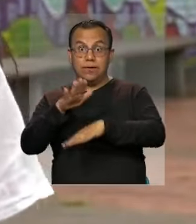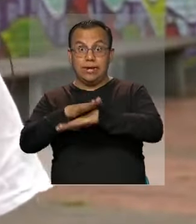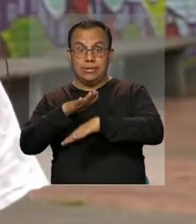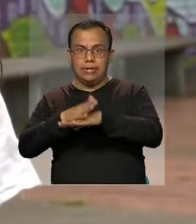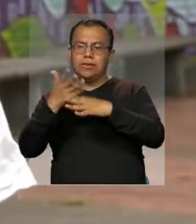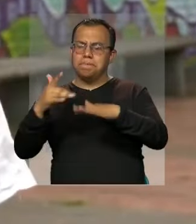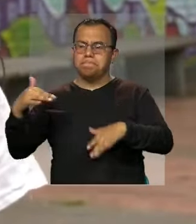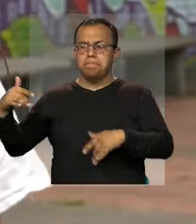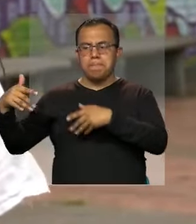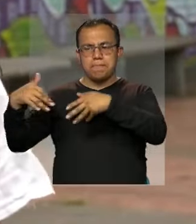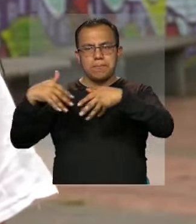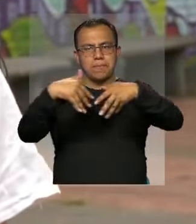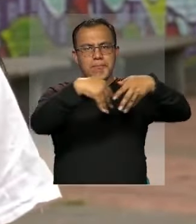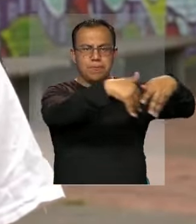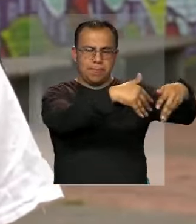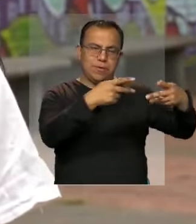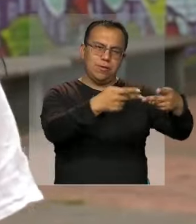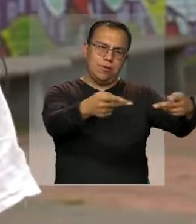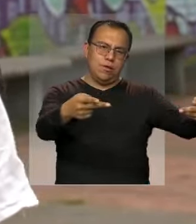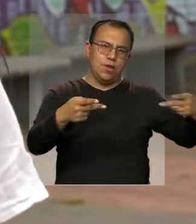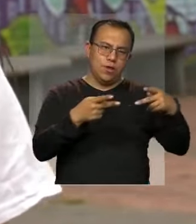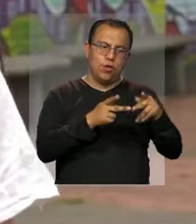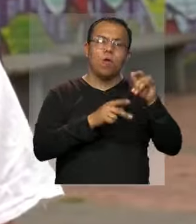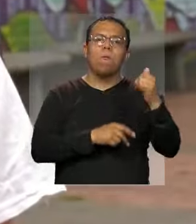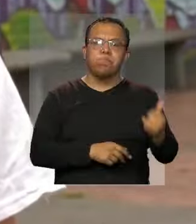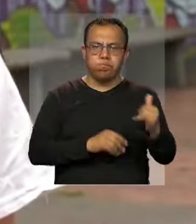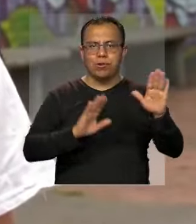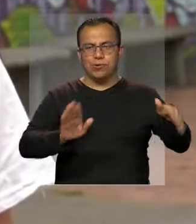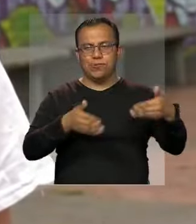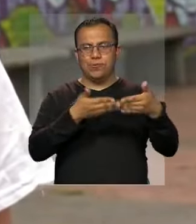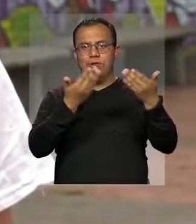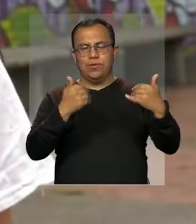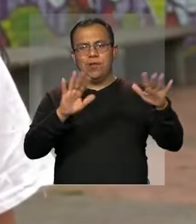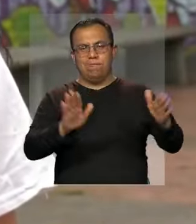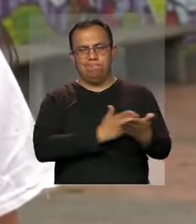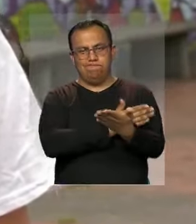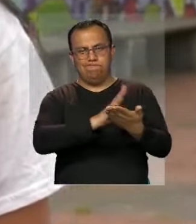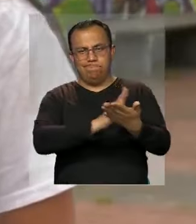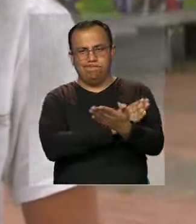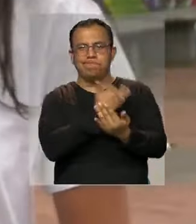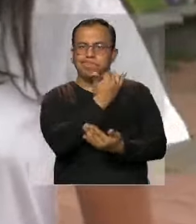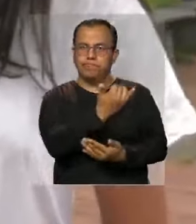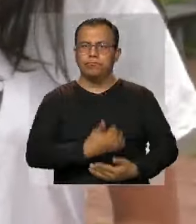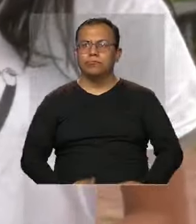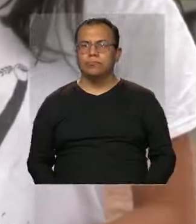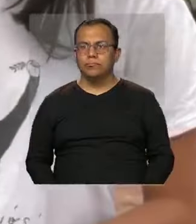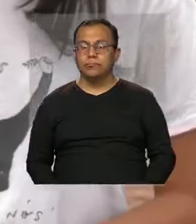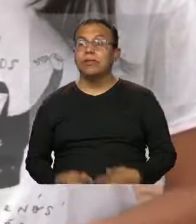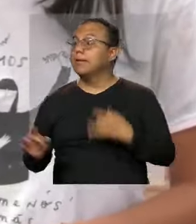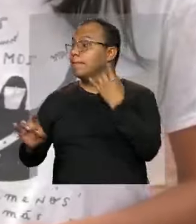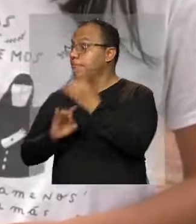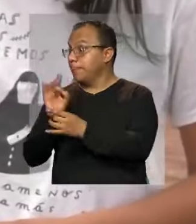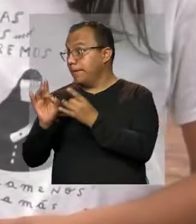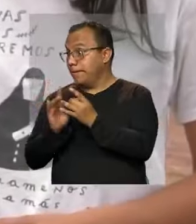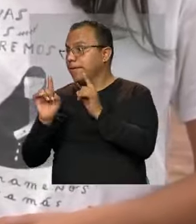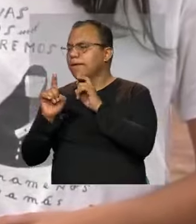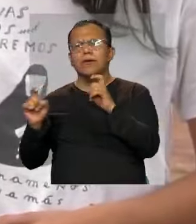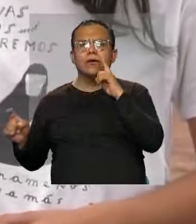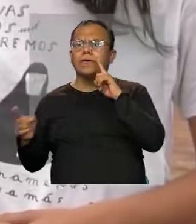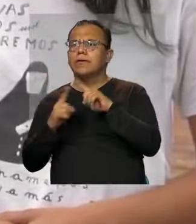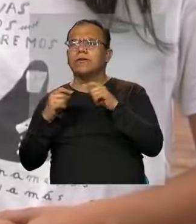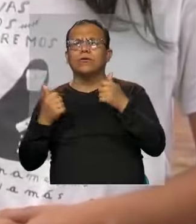esperamos desplazarnos hacia la Plaza de Bolívar, donde cerraremos también con un concierto. Perfecto, Laura. Y